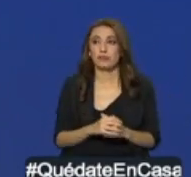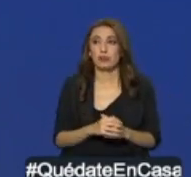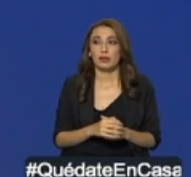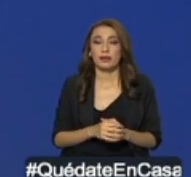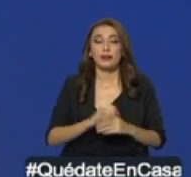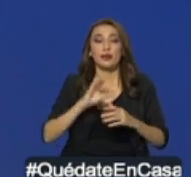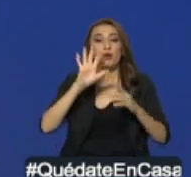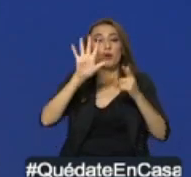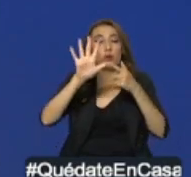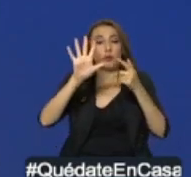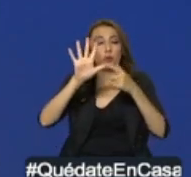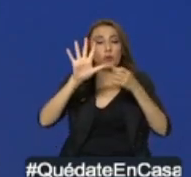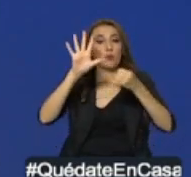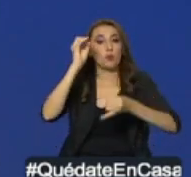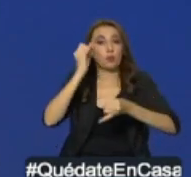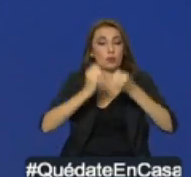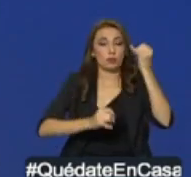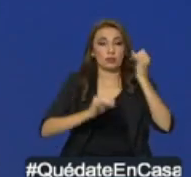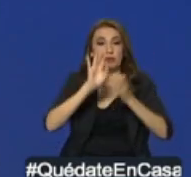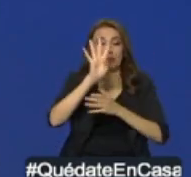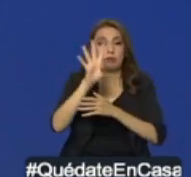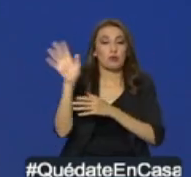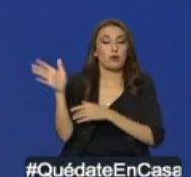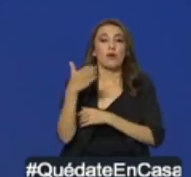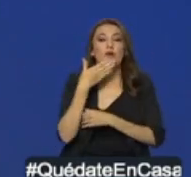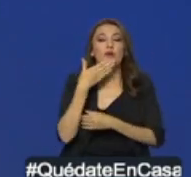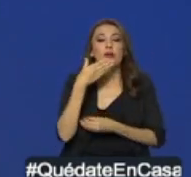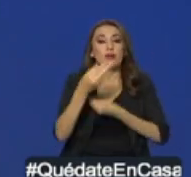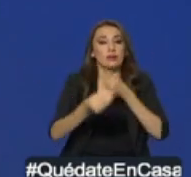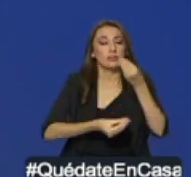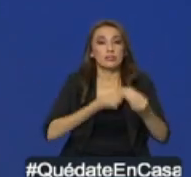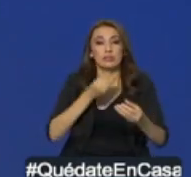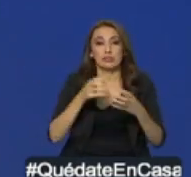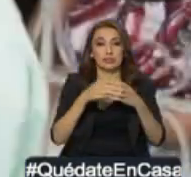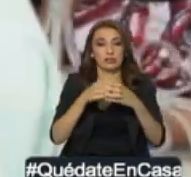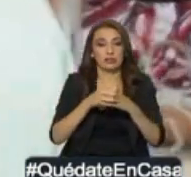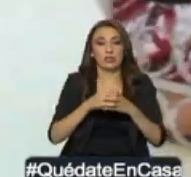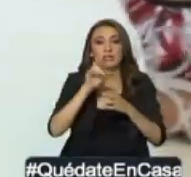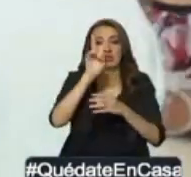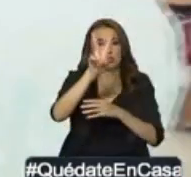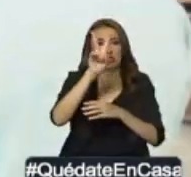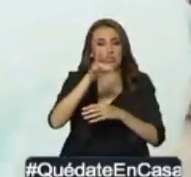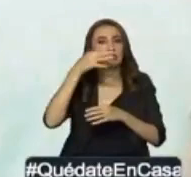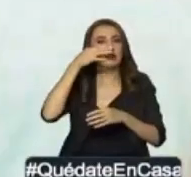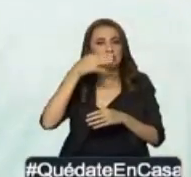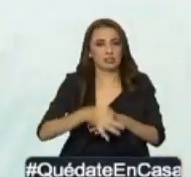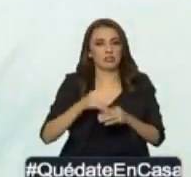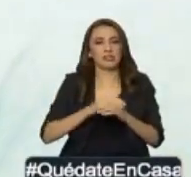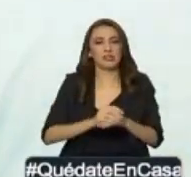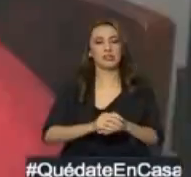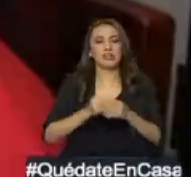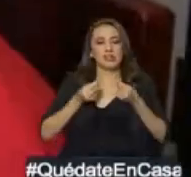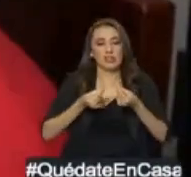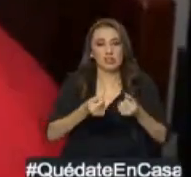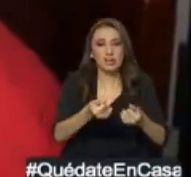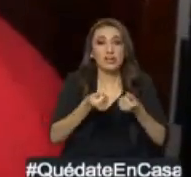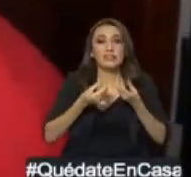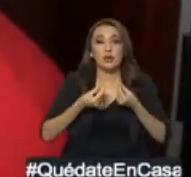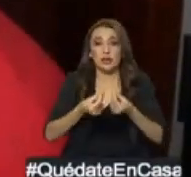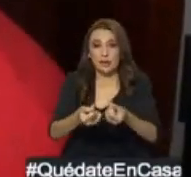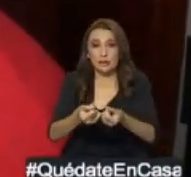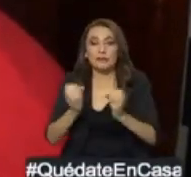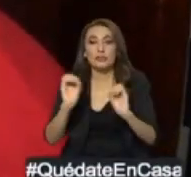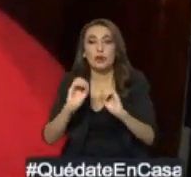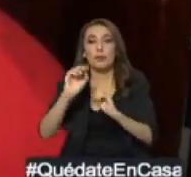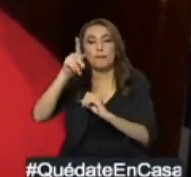último eje como ustedes conocen existen dos tipos de pruebas diagnósticas las rápidas y las de